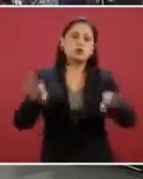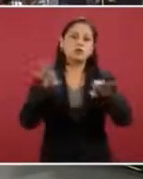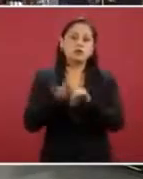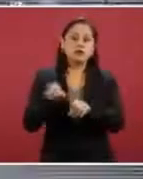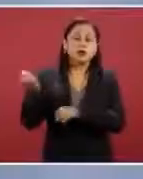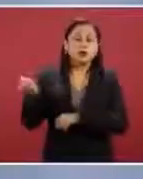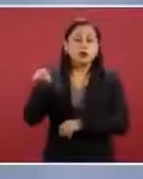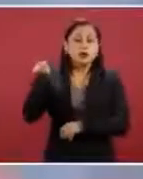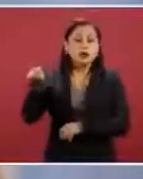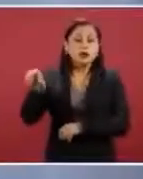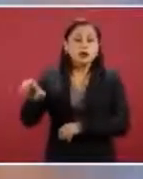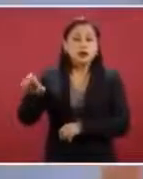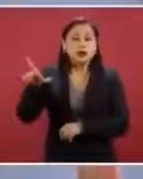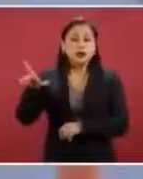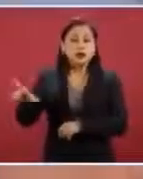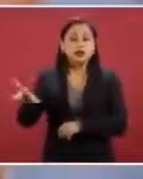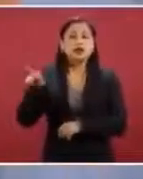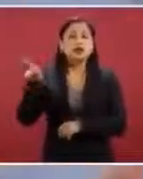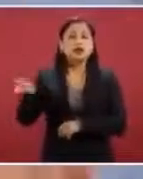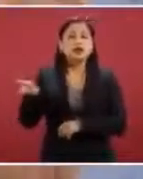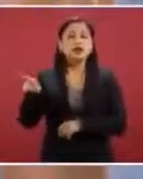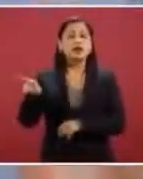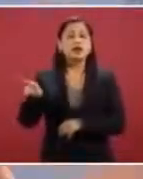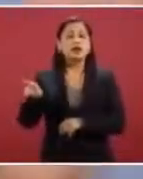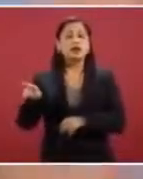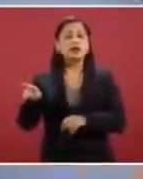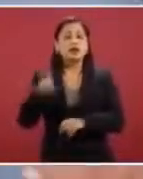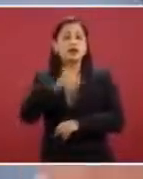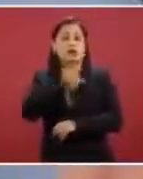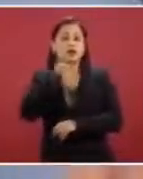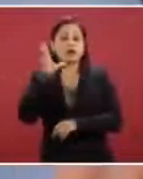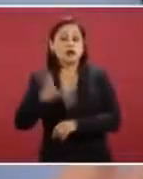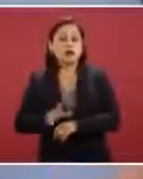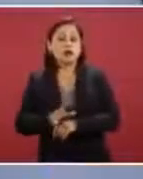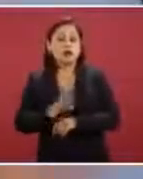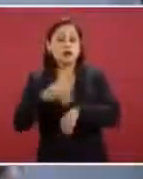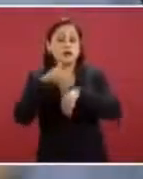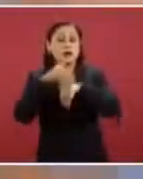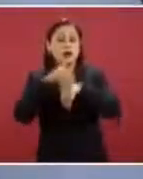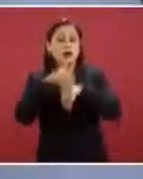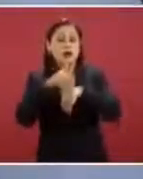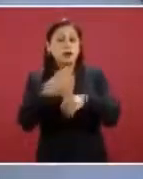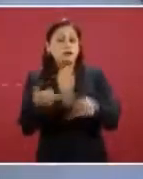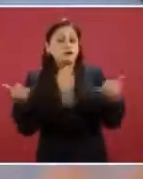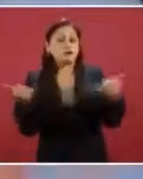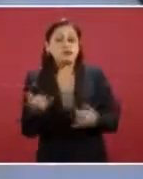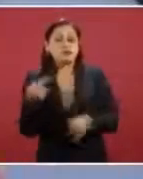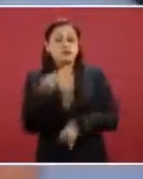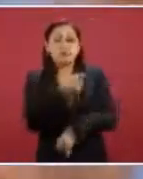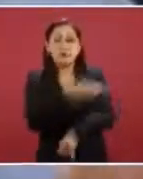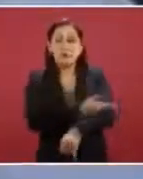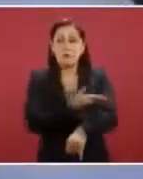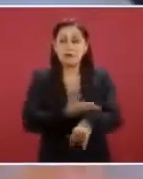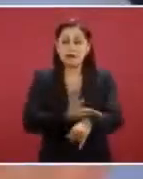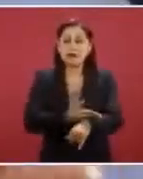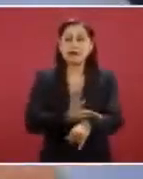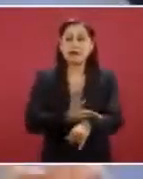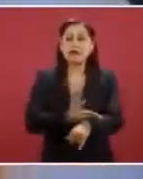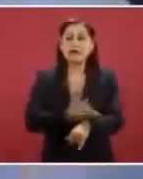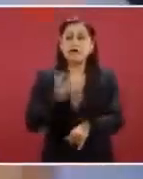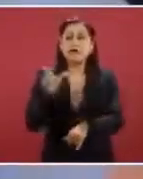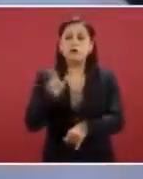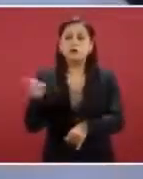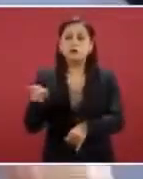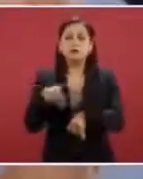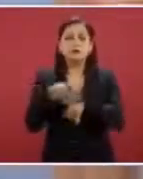al presidente Madero, incluso en contra de su formación militar, cuando le pide que no sitúe, que